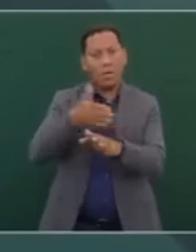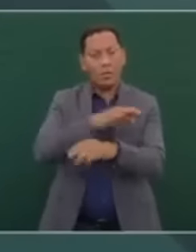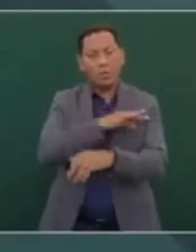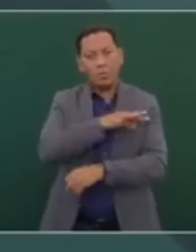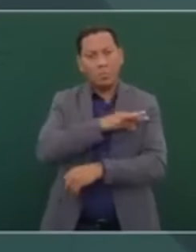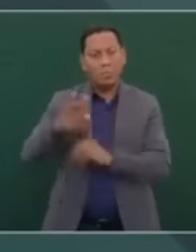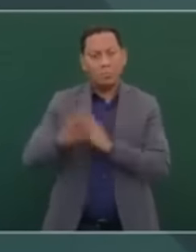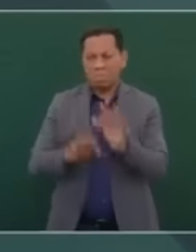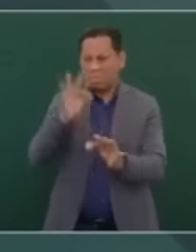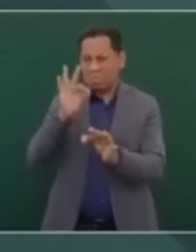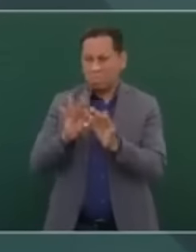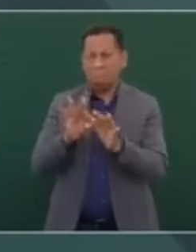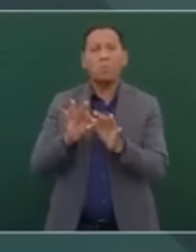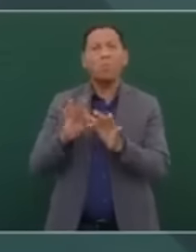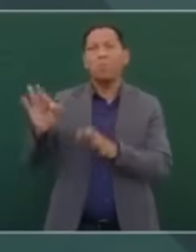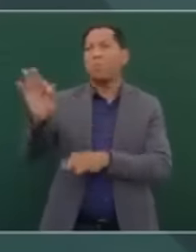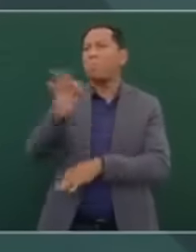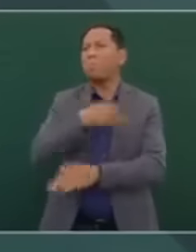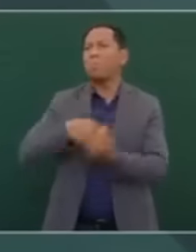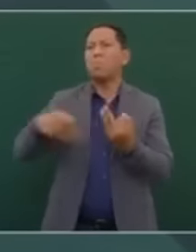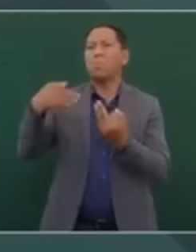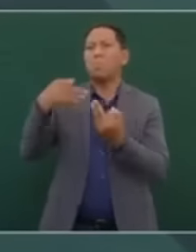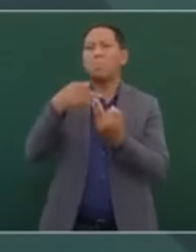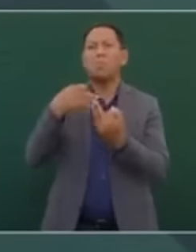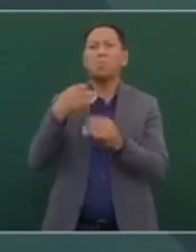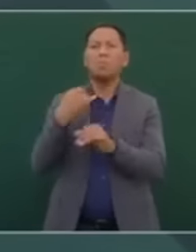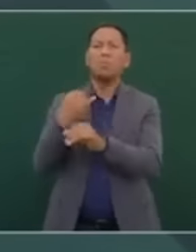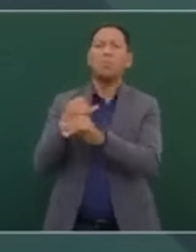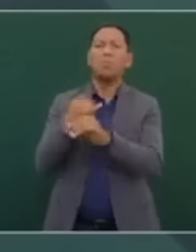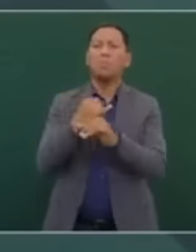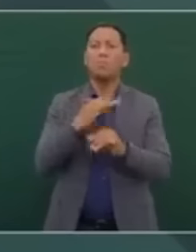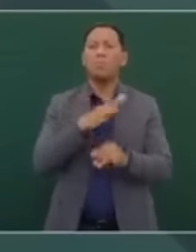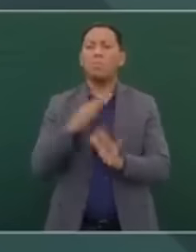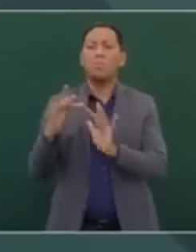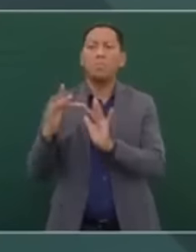compromiso de que hay internet para todos,